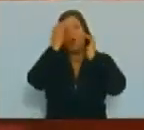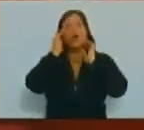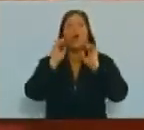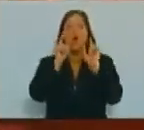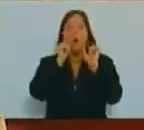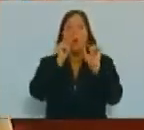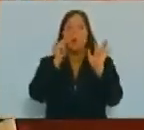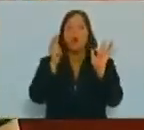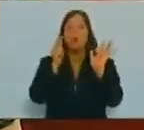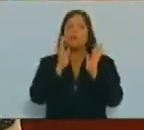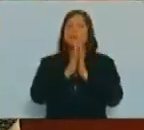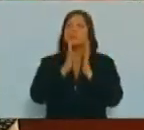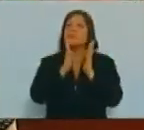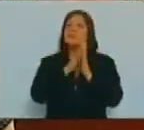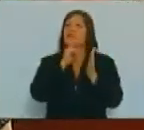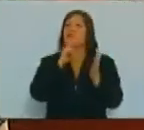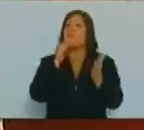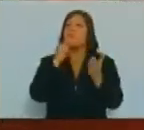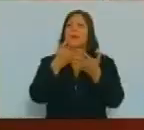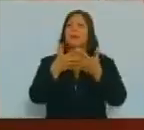carlos trejo